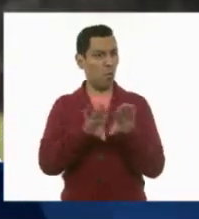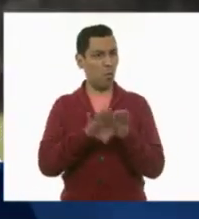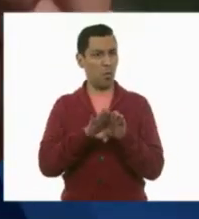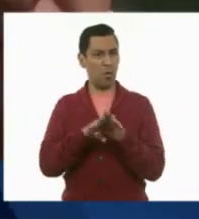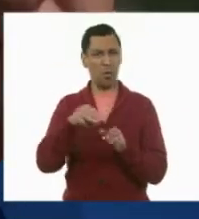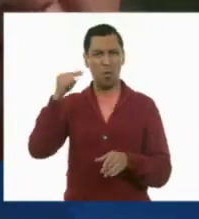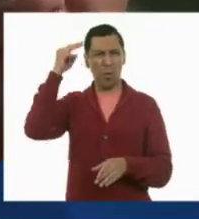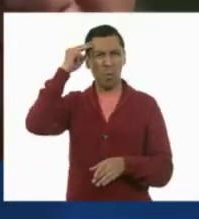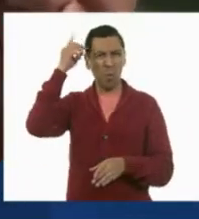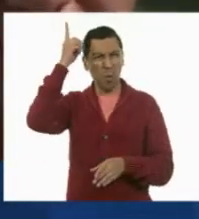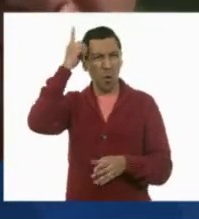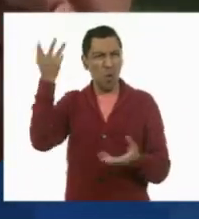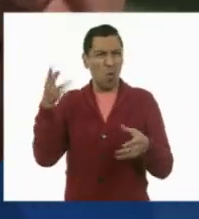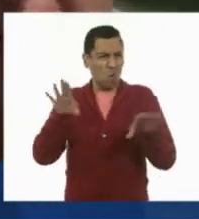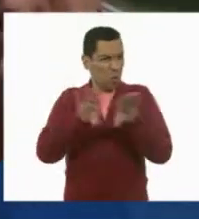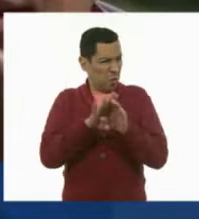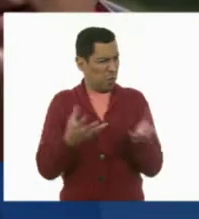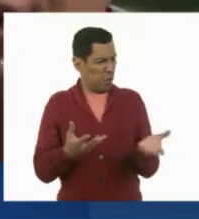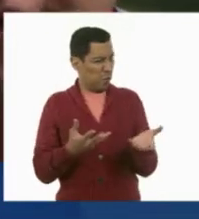mongolito.